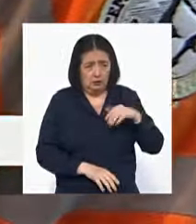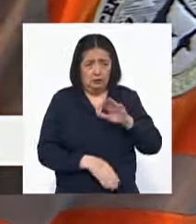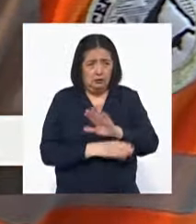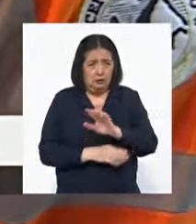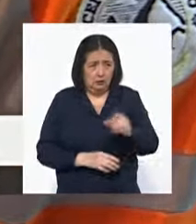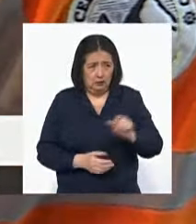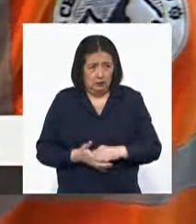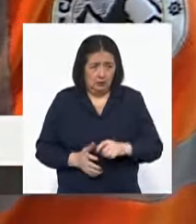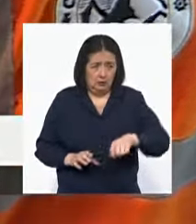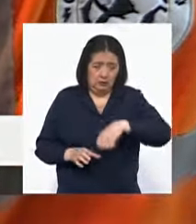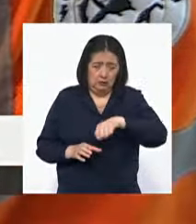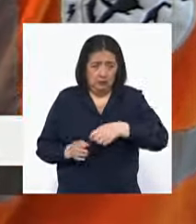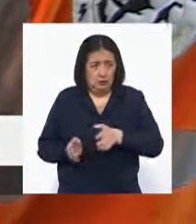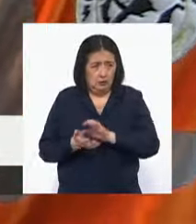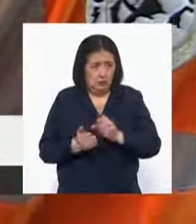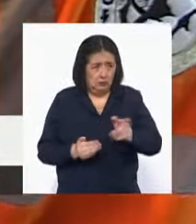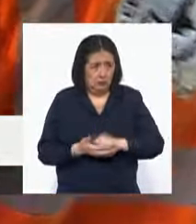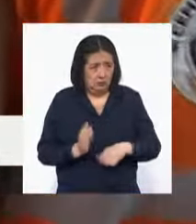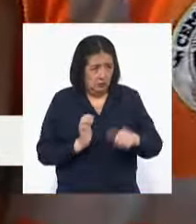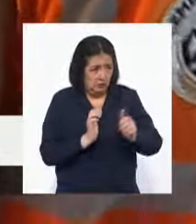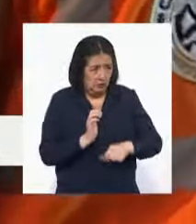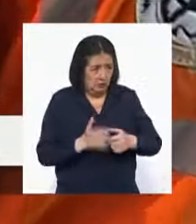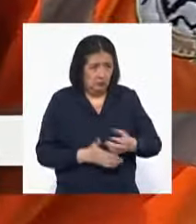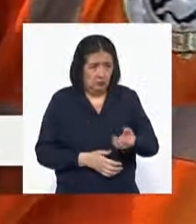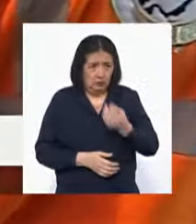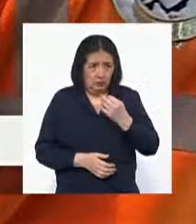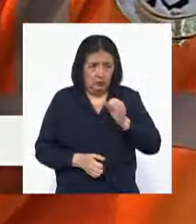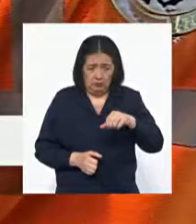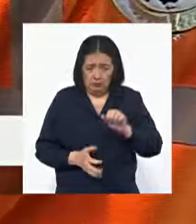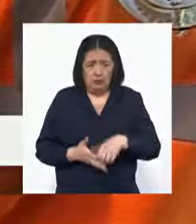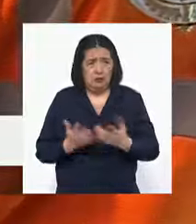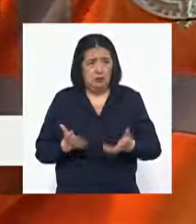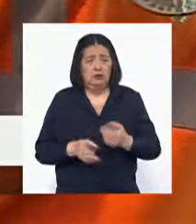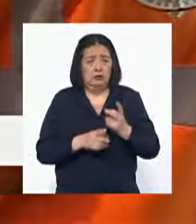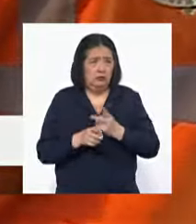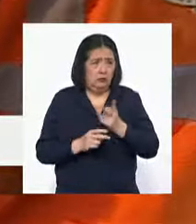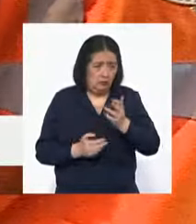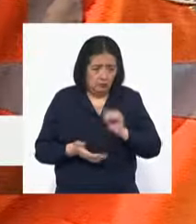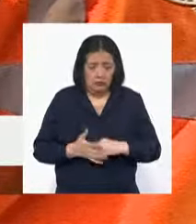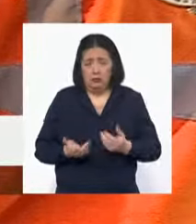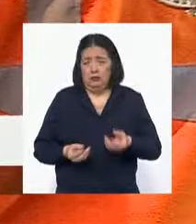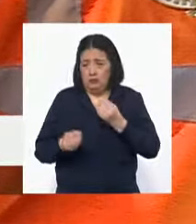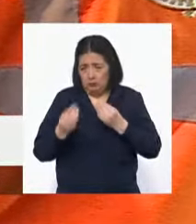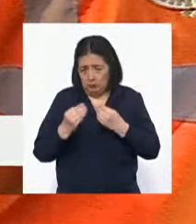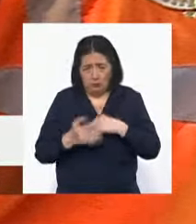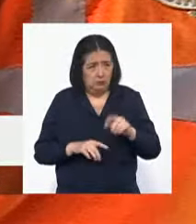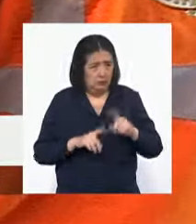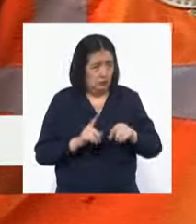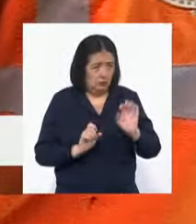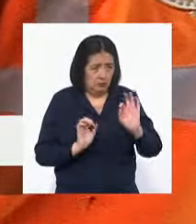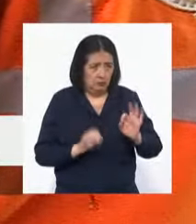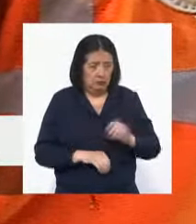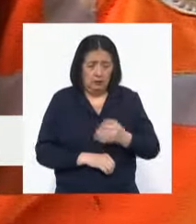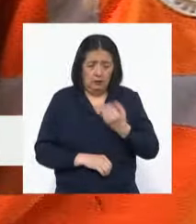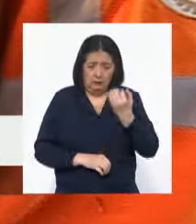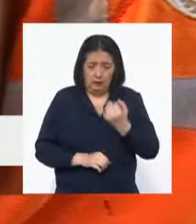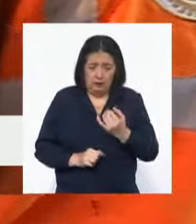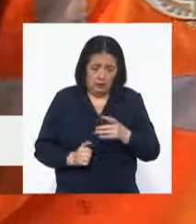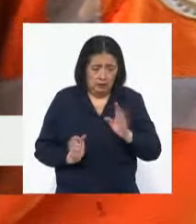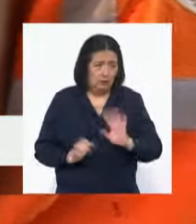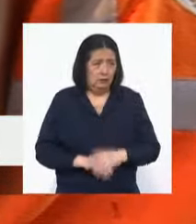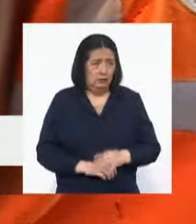hace su, prepara su causita, todo la ha dado a mi hermano su causa. Él está atrás de su alimentación, uh-huh. De mi primo. Que esto, todo. Que estás todo flaco, baila, estás todo